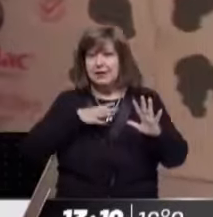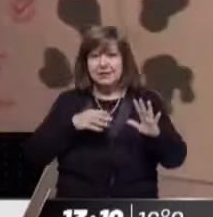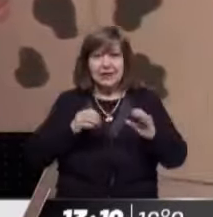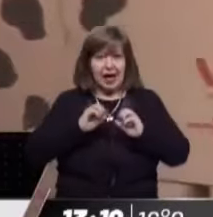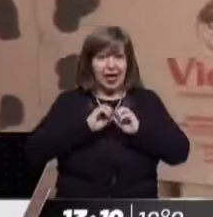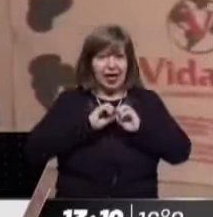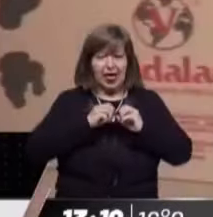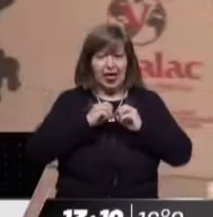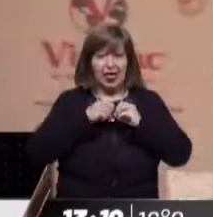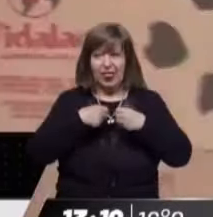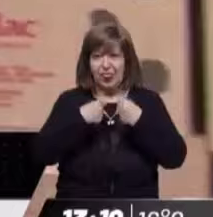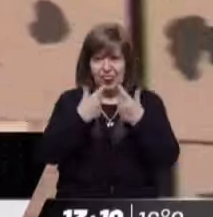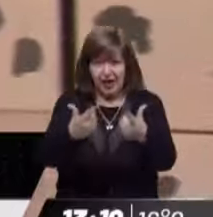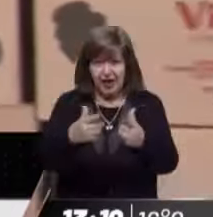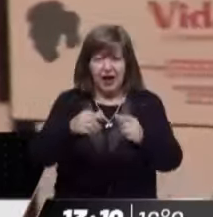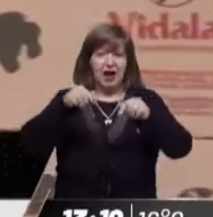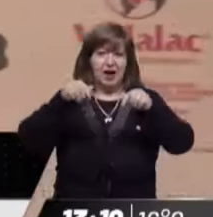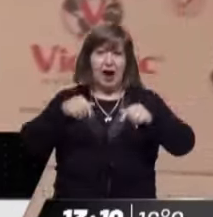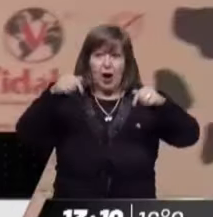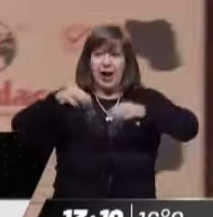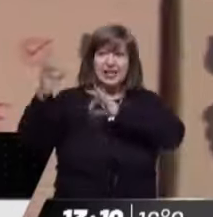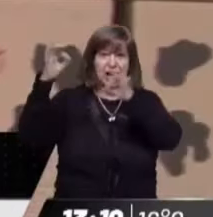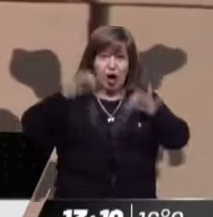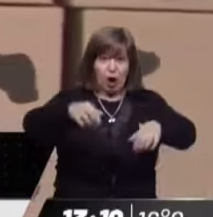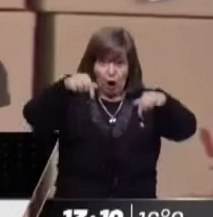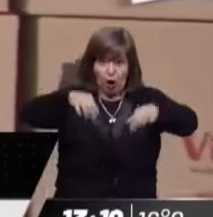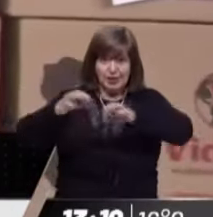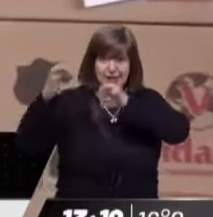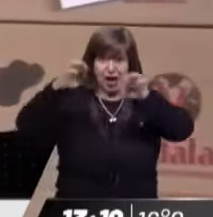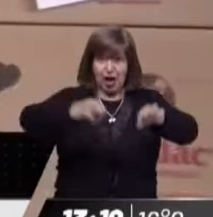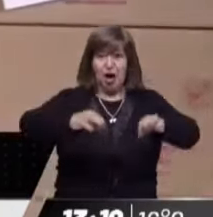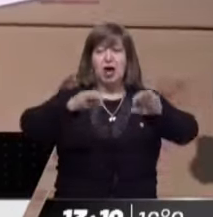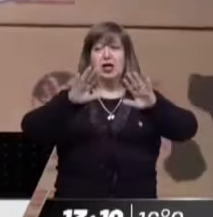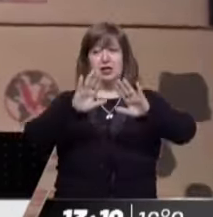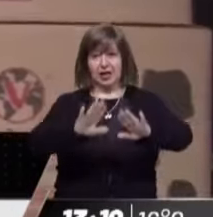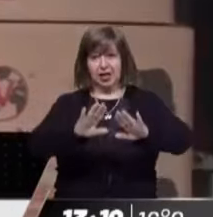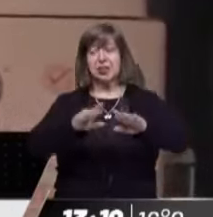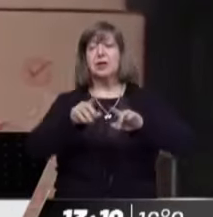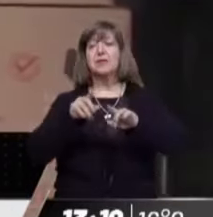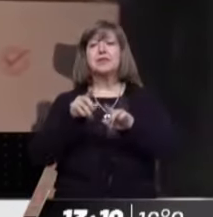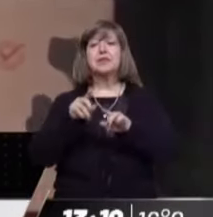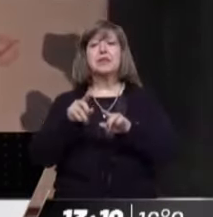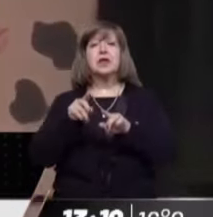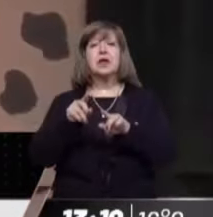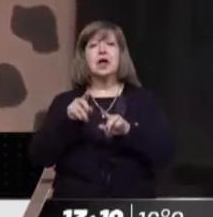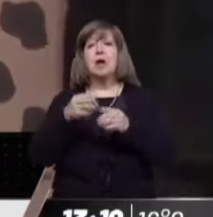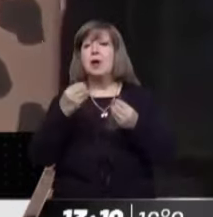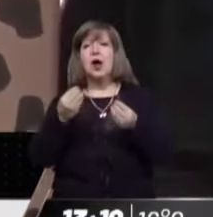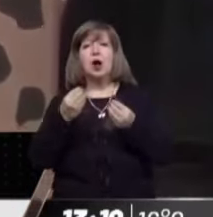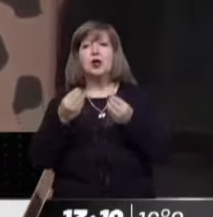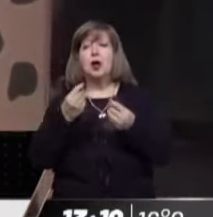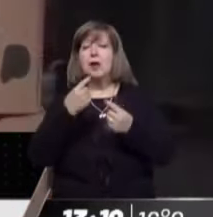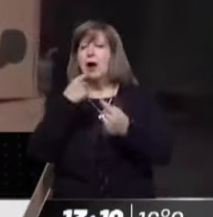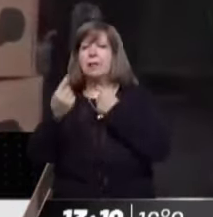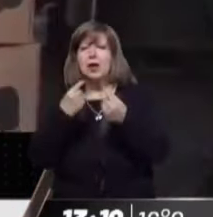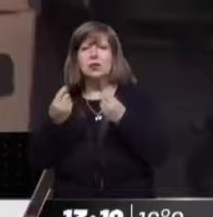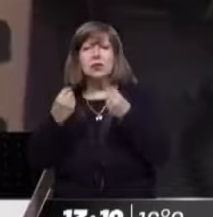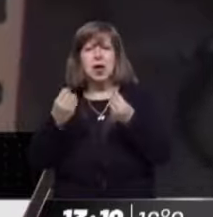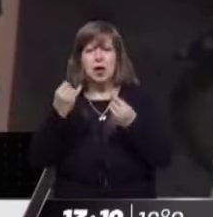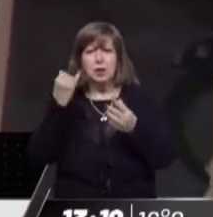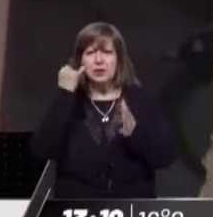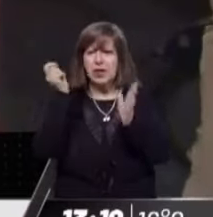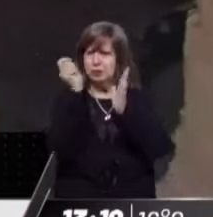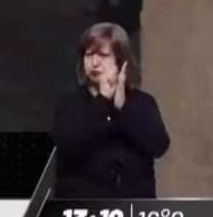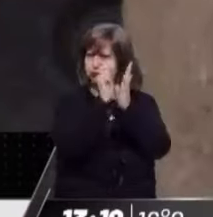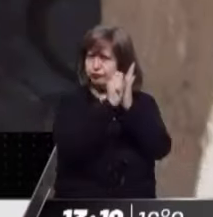pero claro pero ahora vamos a dar detalles por supuesto de cómo va a ser el operativo porque ellos ya lo